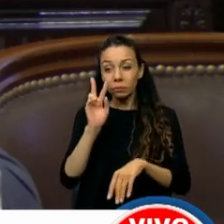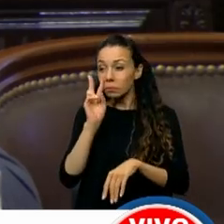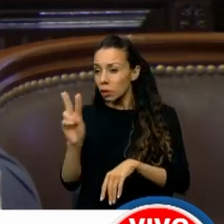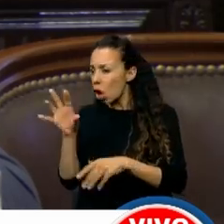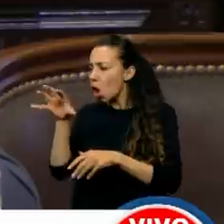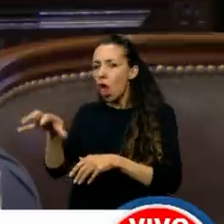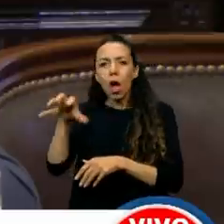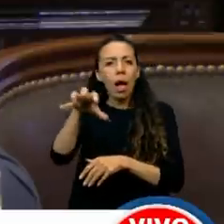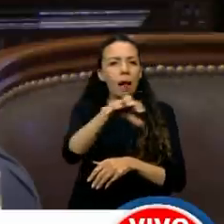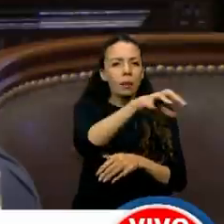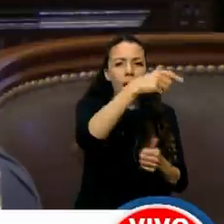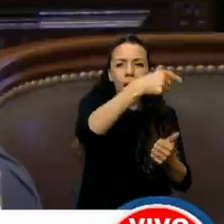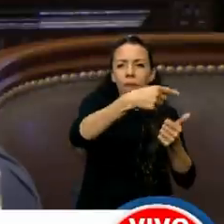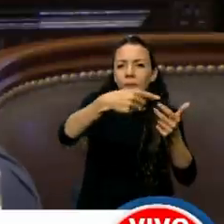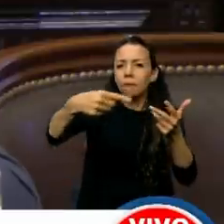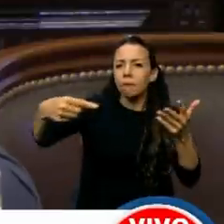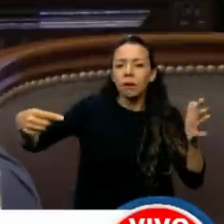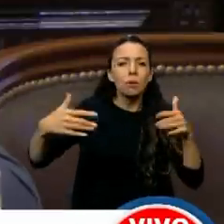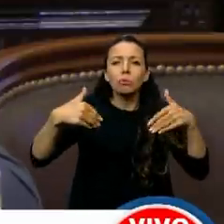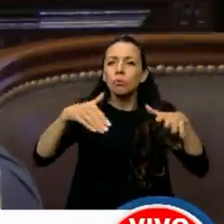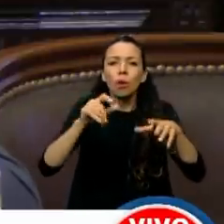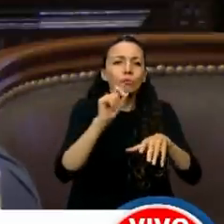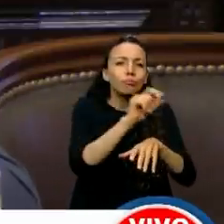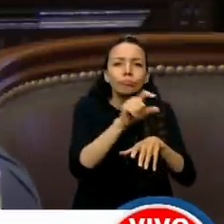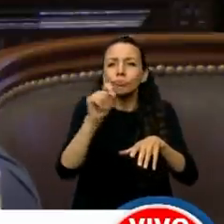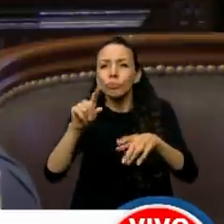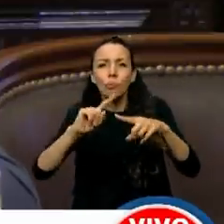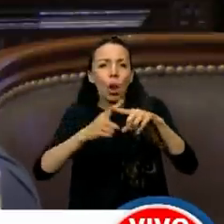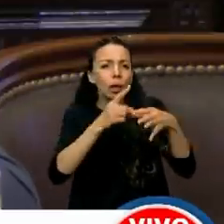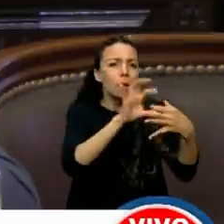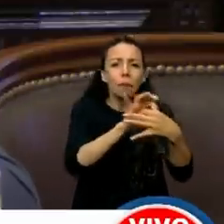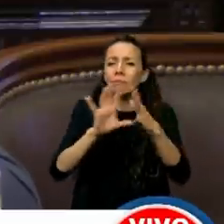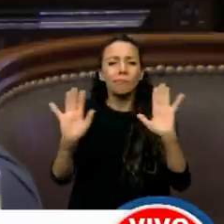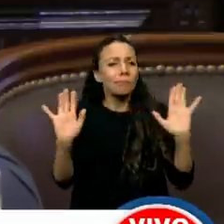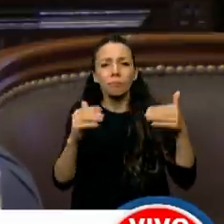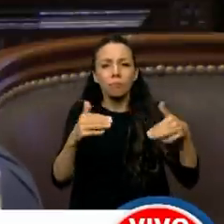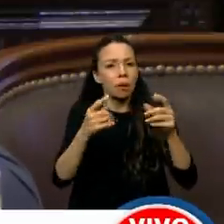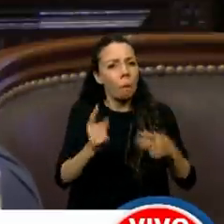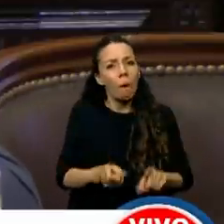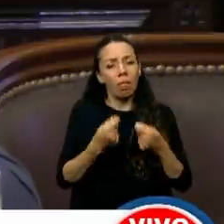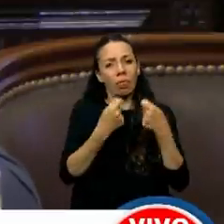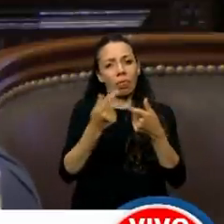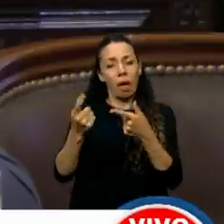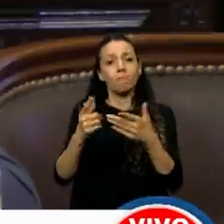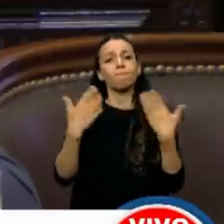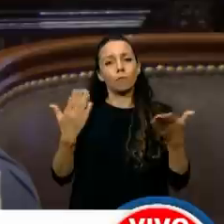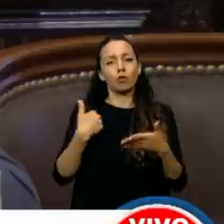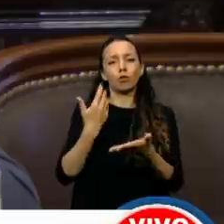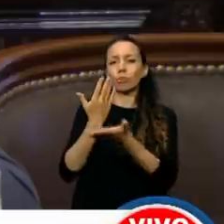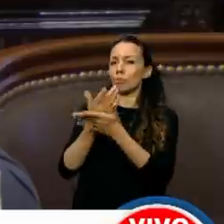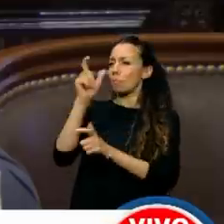una de las localidades por eso yo los invito a aquellos que representamos a la provincia de santa cruz que puedan